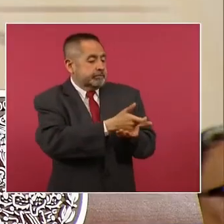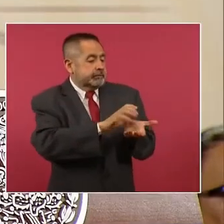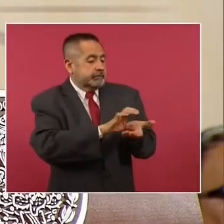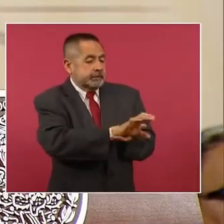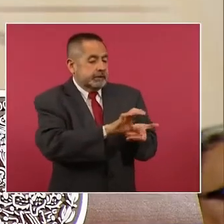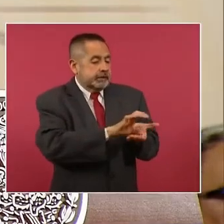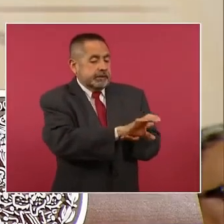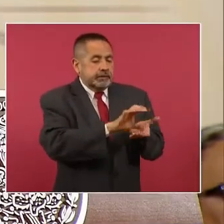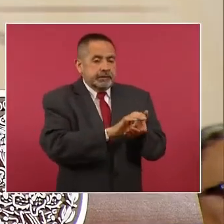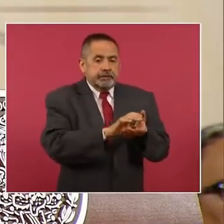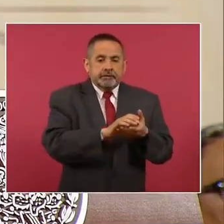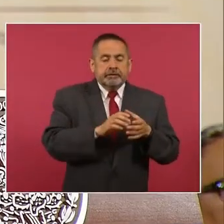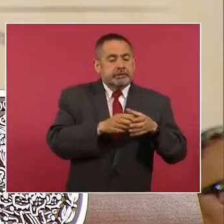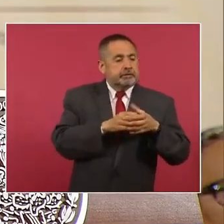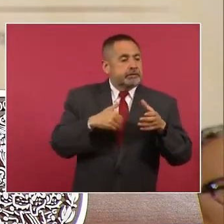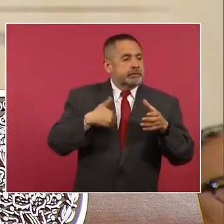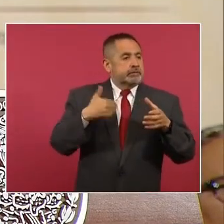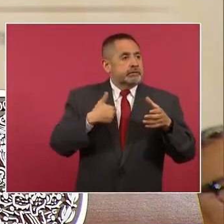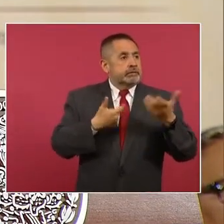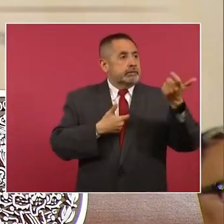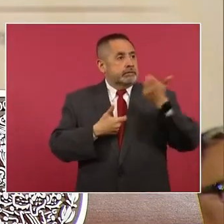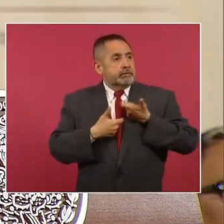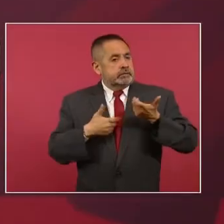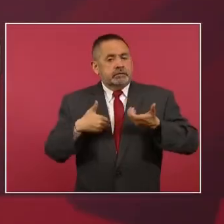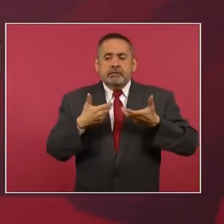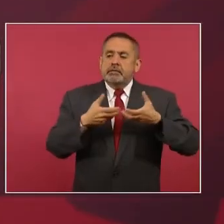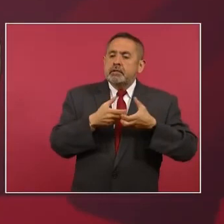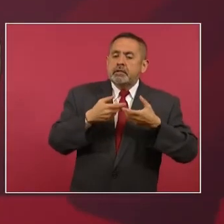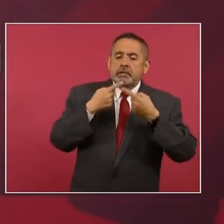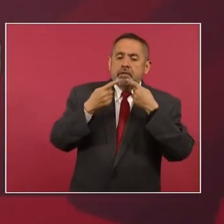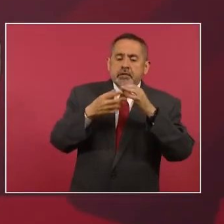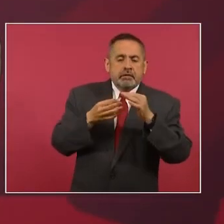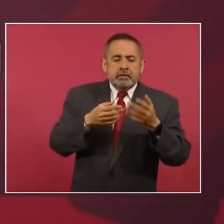¿sí?, y viven de eso.